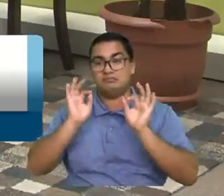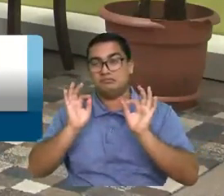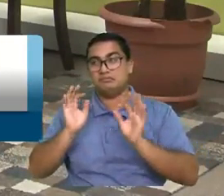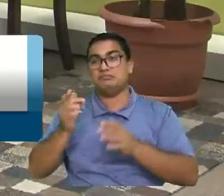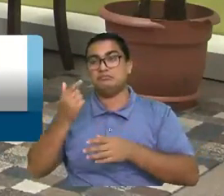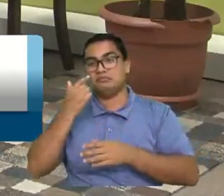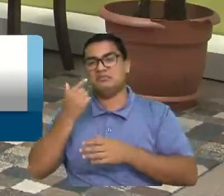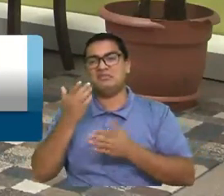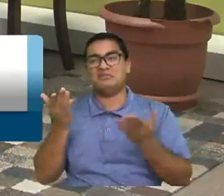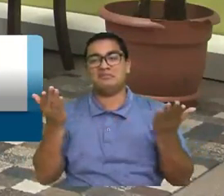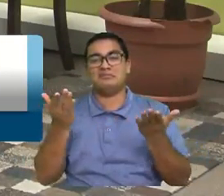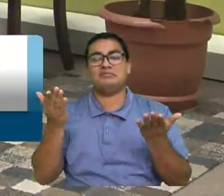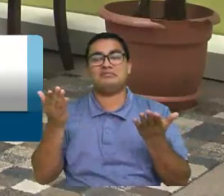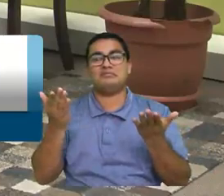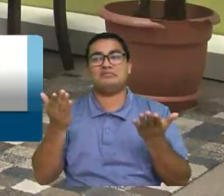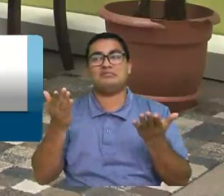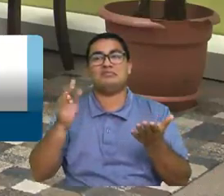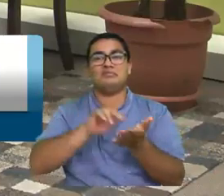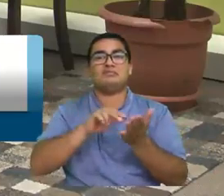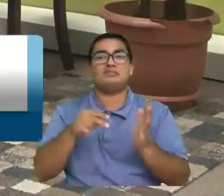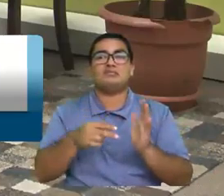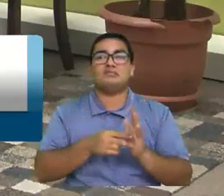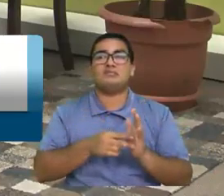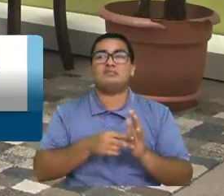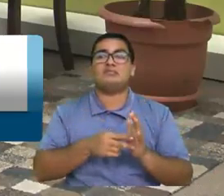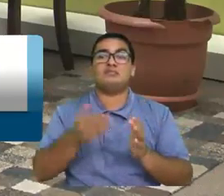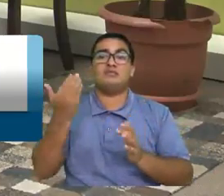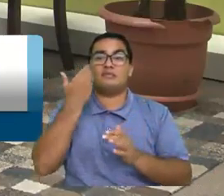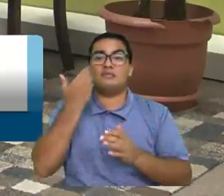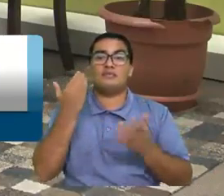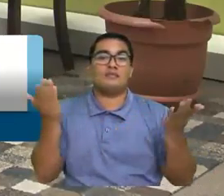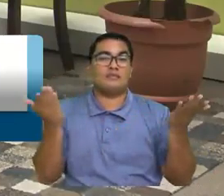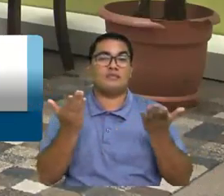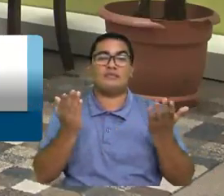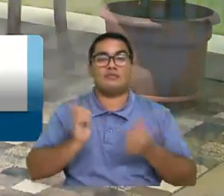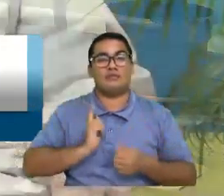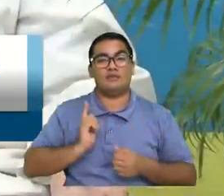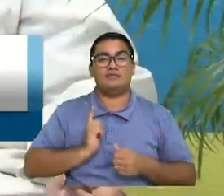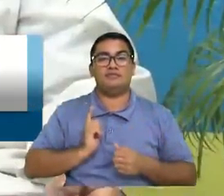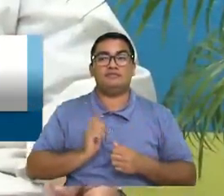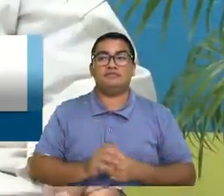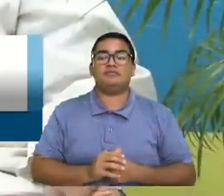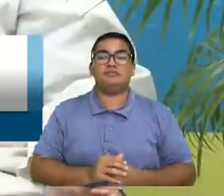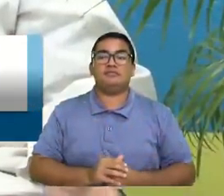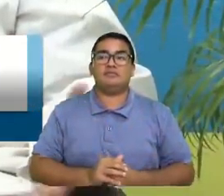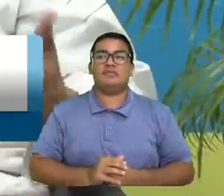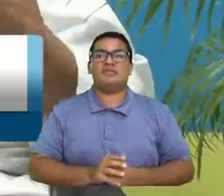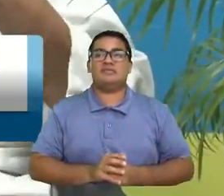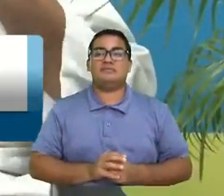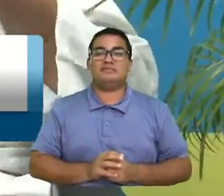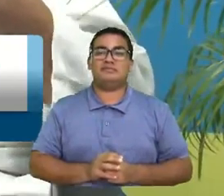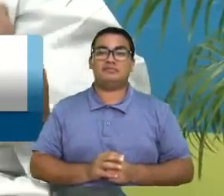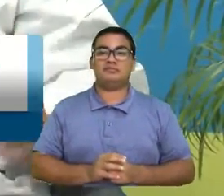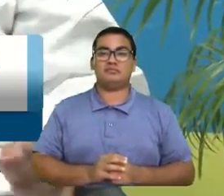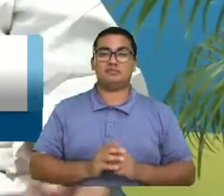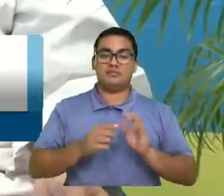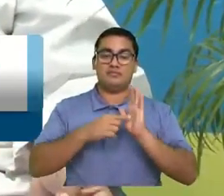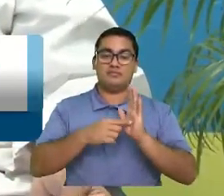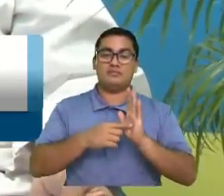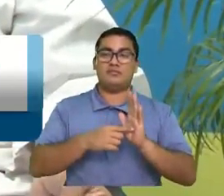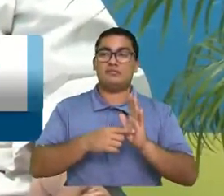esa manera poder determinar exactamente qué tipo de enfermedad es la que uno tiene. Pero si uno viene